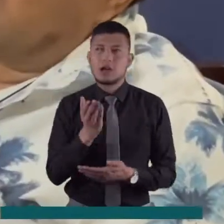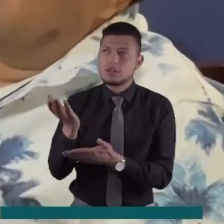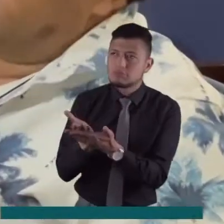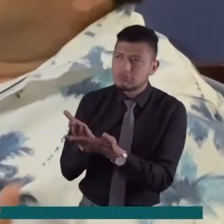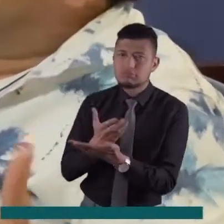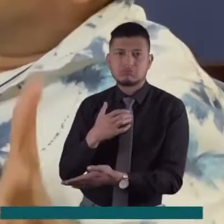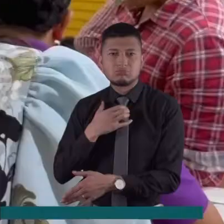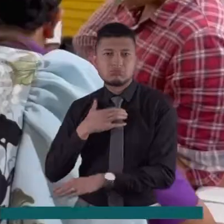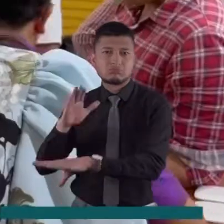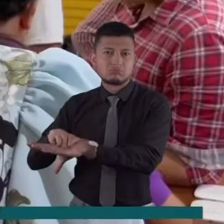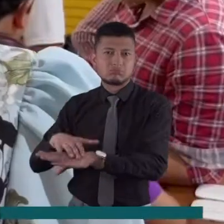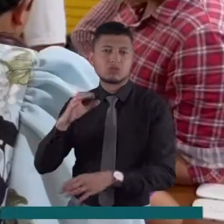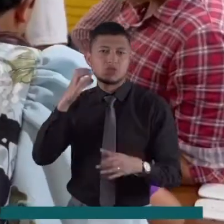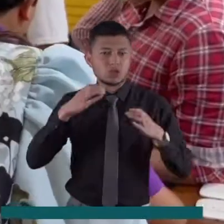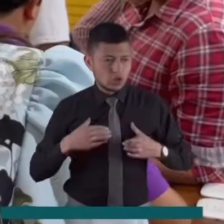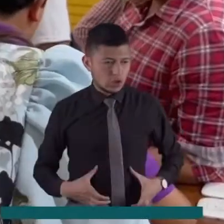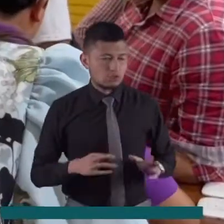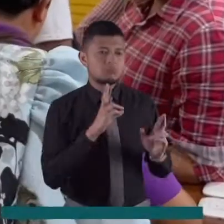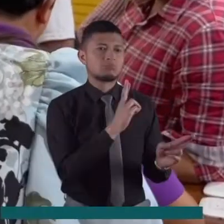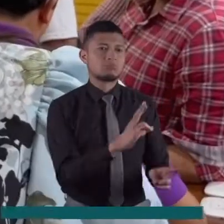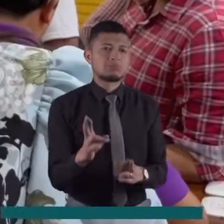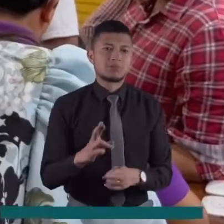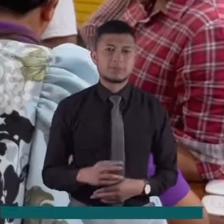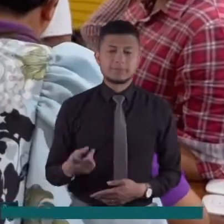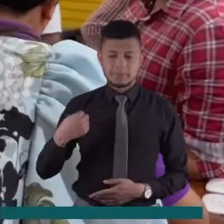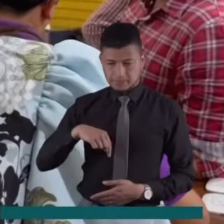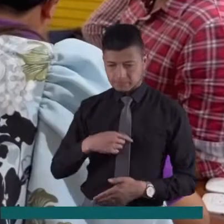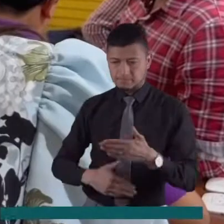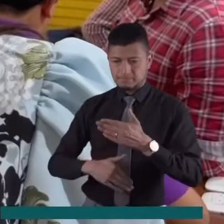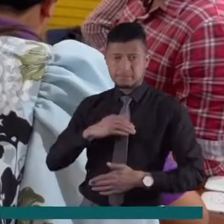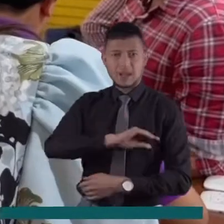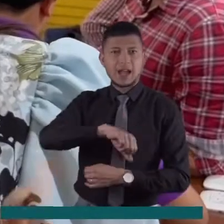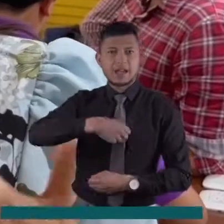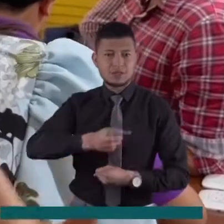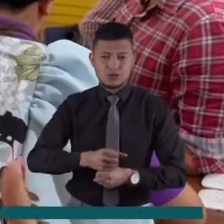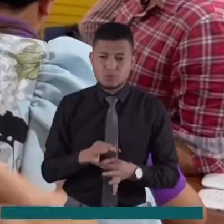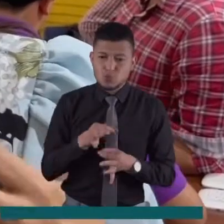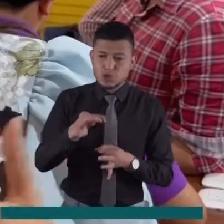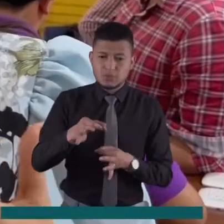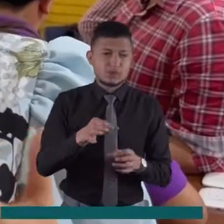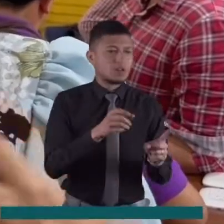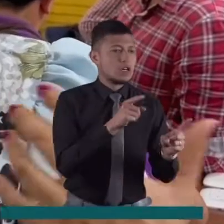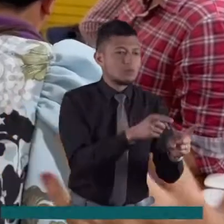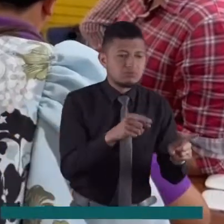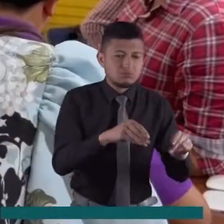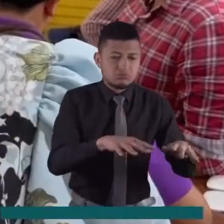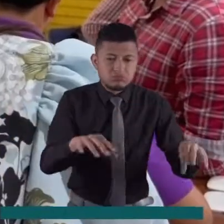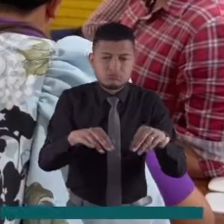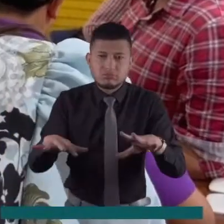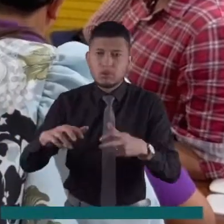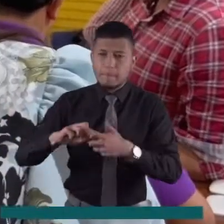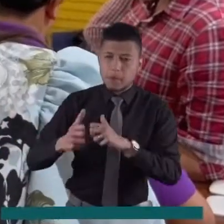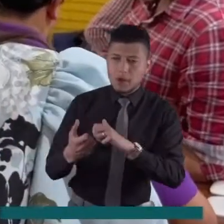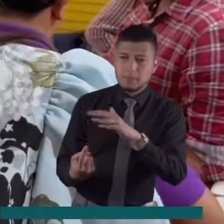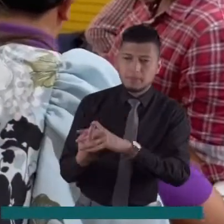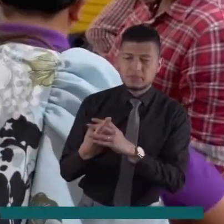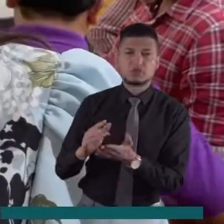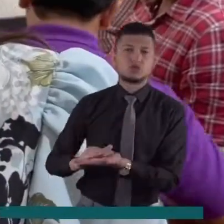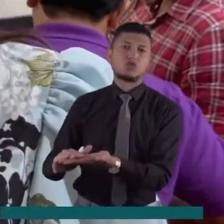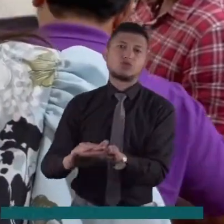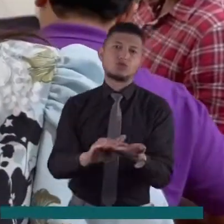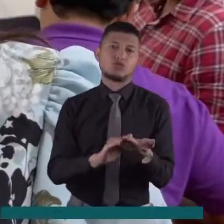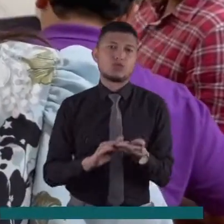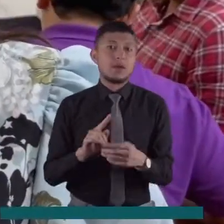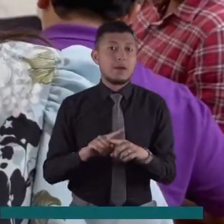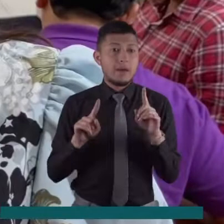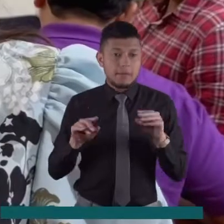los ciudadanos. Vamos a empezar a operar y hacer los gestores catastrales del municipio y por lo tanto vamos a poder arreglar todos esos inconvenientes. Sin embargo, le vamos a entregar